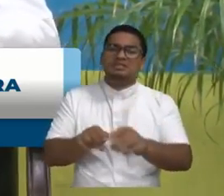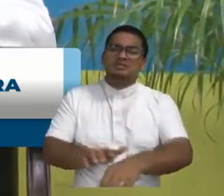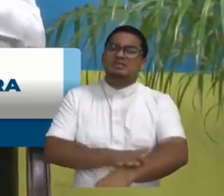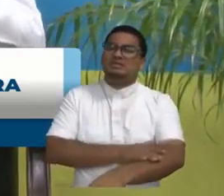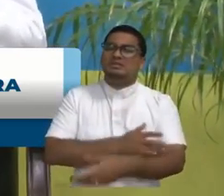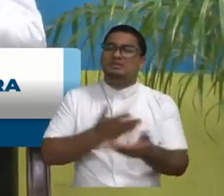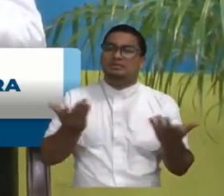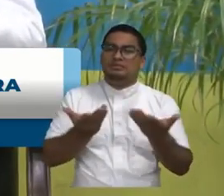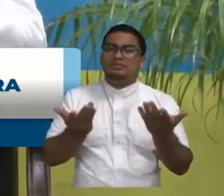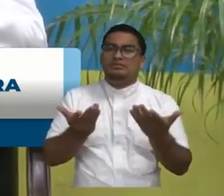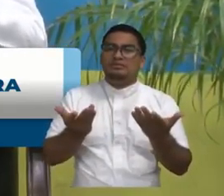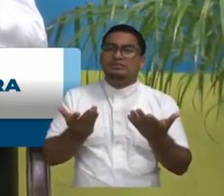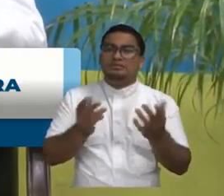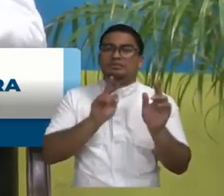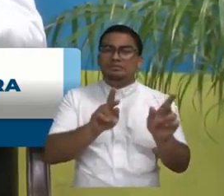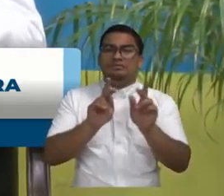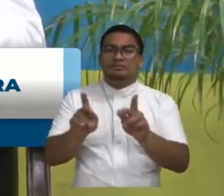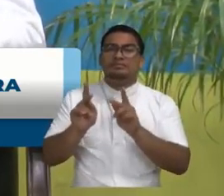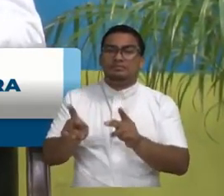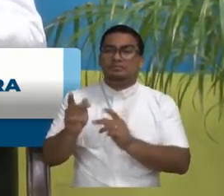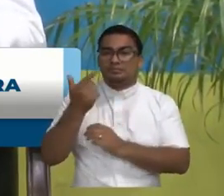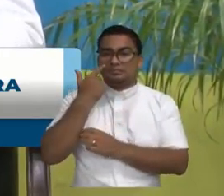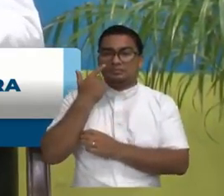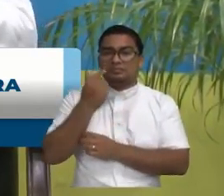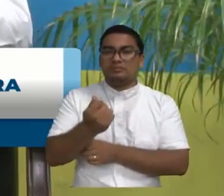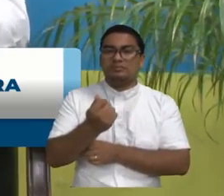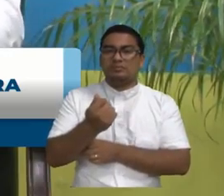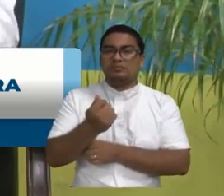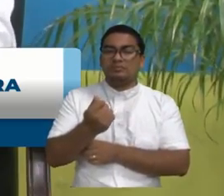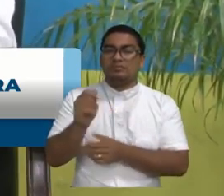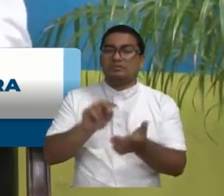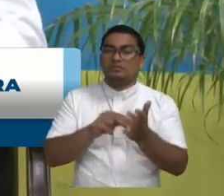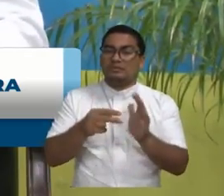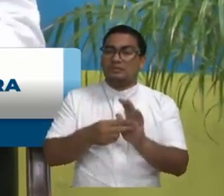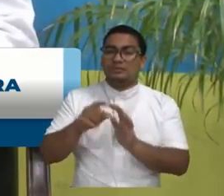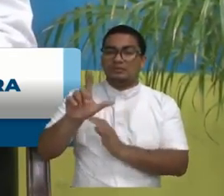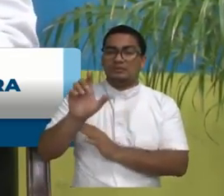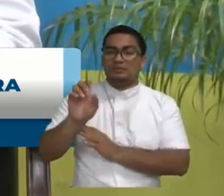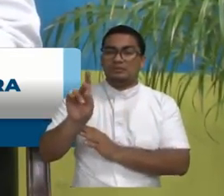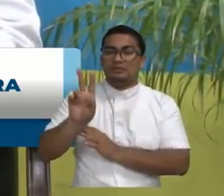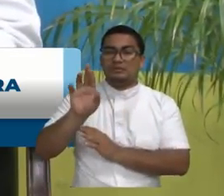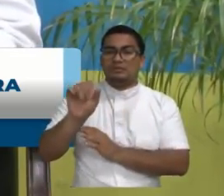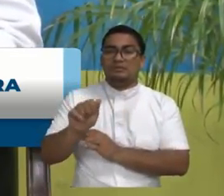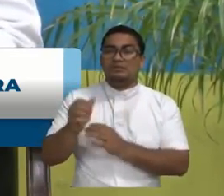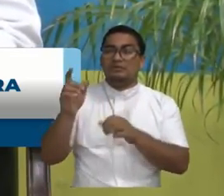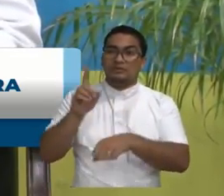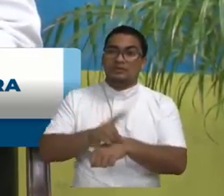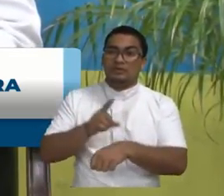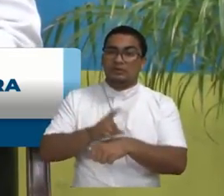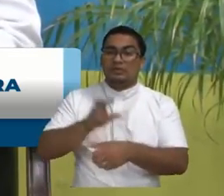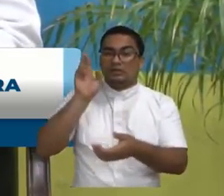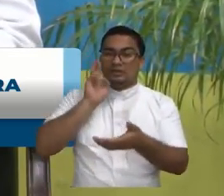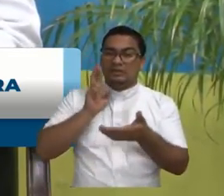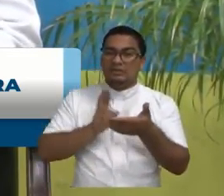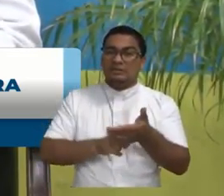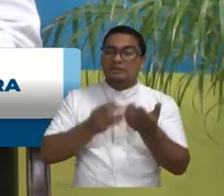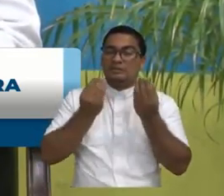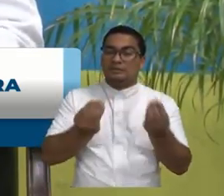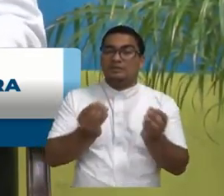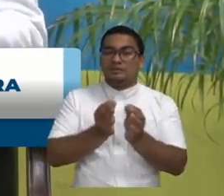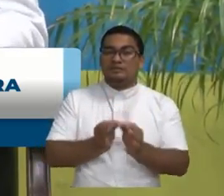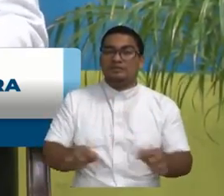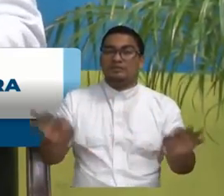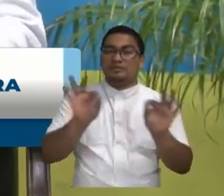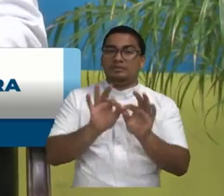los síntomas, y que no solamente la población general conozca la lepra, sino también que los médicos no lo olvidemos, porque eso es importante, porque